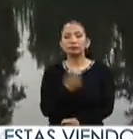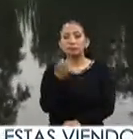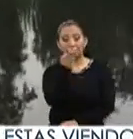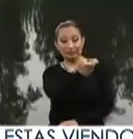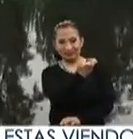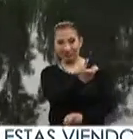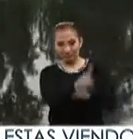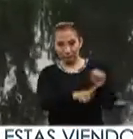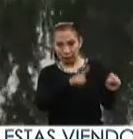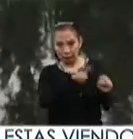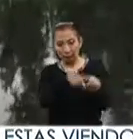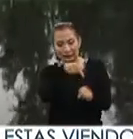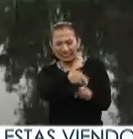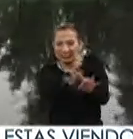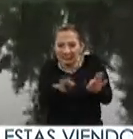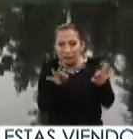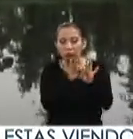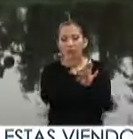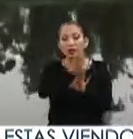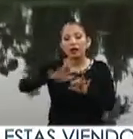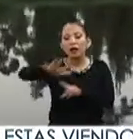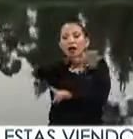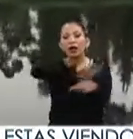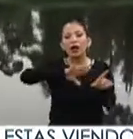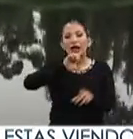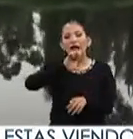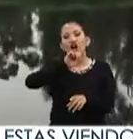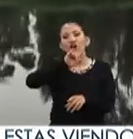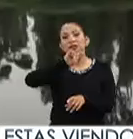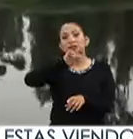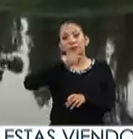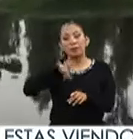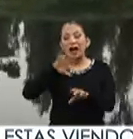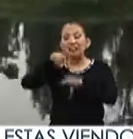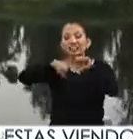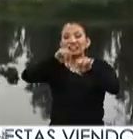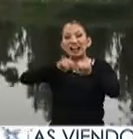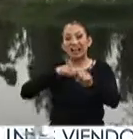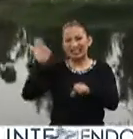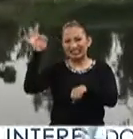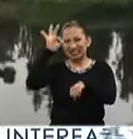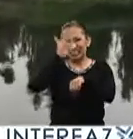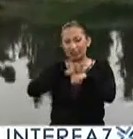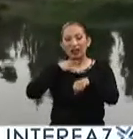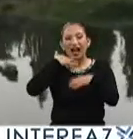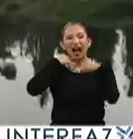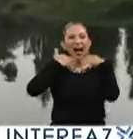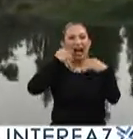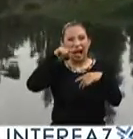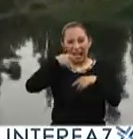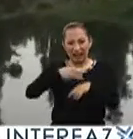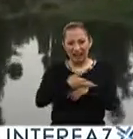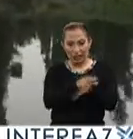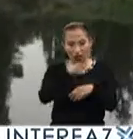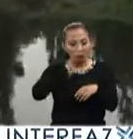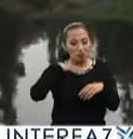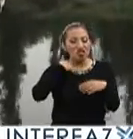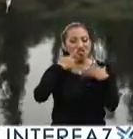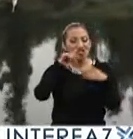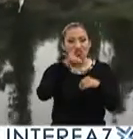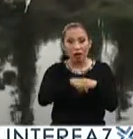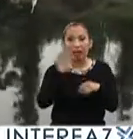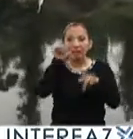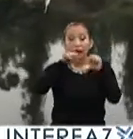esta especie tiene un papel vital en su ecosistema, pues es depredador de insectos que contaminan el agua de estos canales.